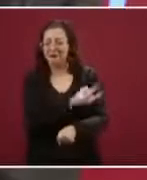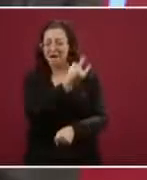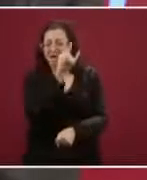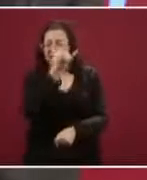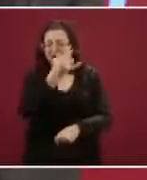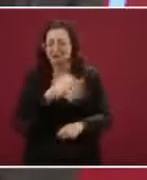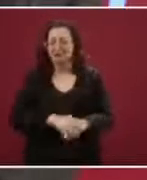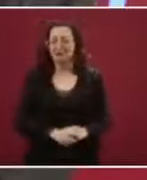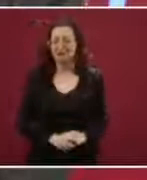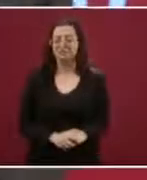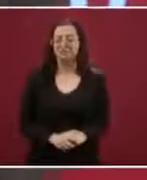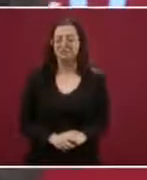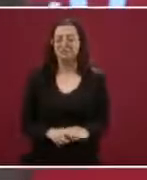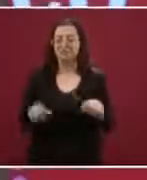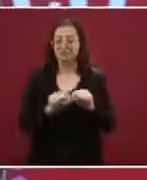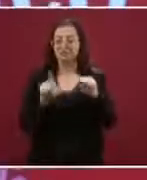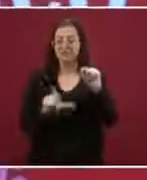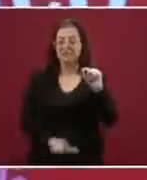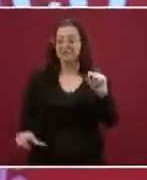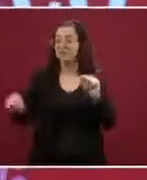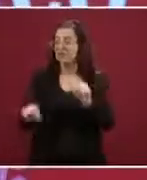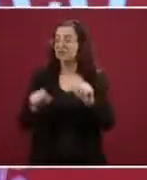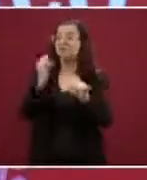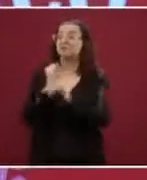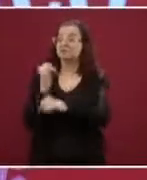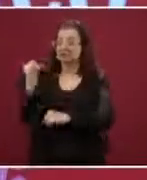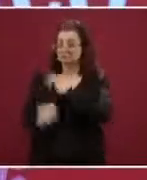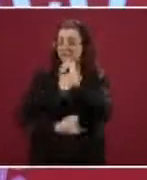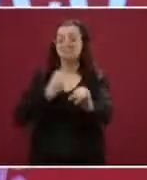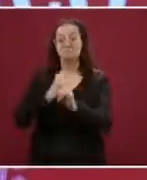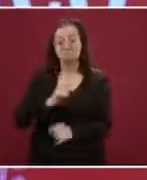No solo las nacionales, las extranjeras.